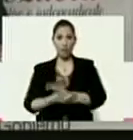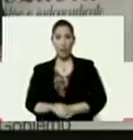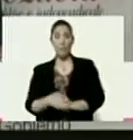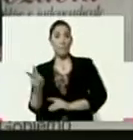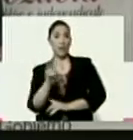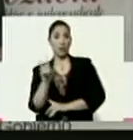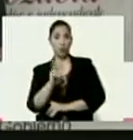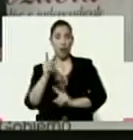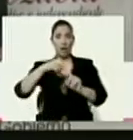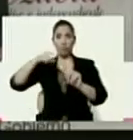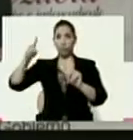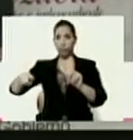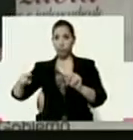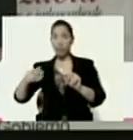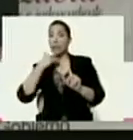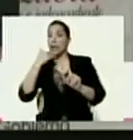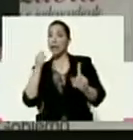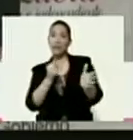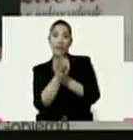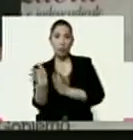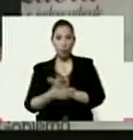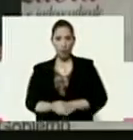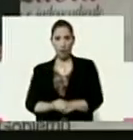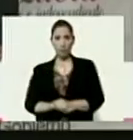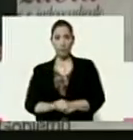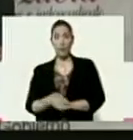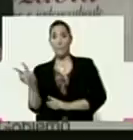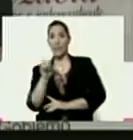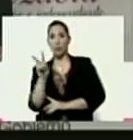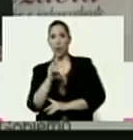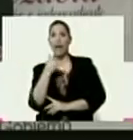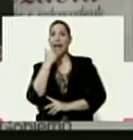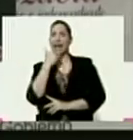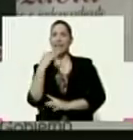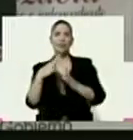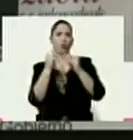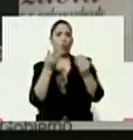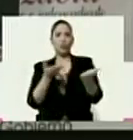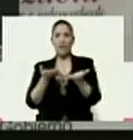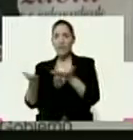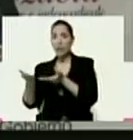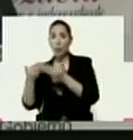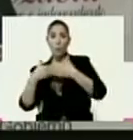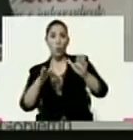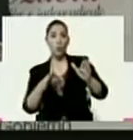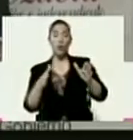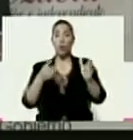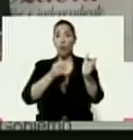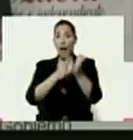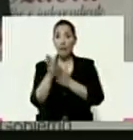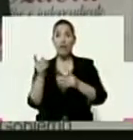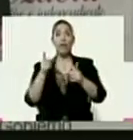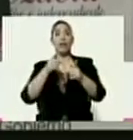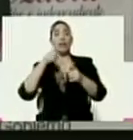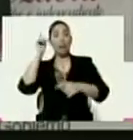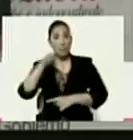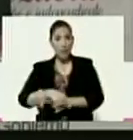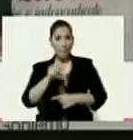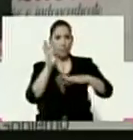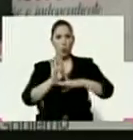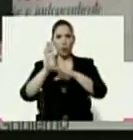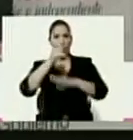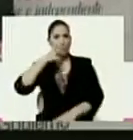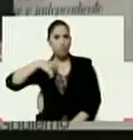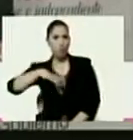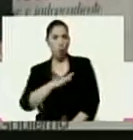Venezuela la electricidad es casi gratuita. En Venezuela casi todos los servicios públicos son gratuitos. Y además se protege a la población